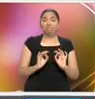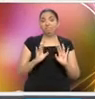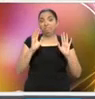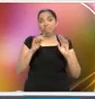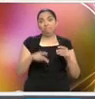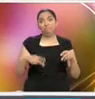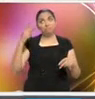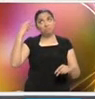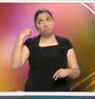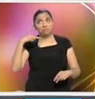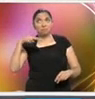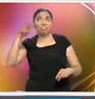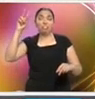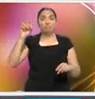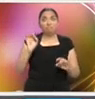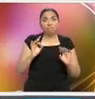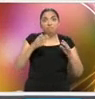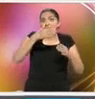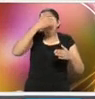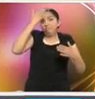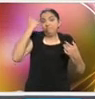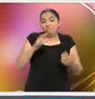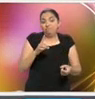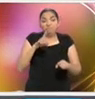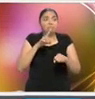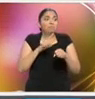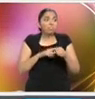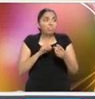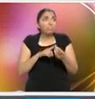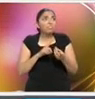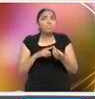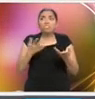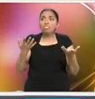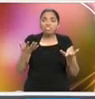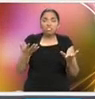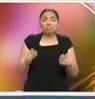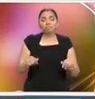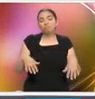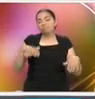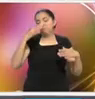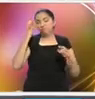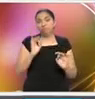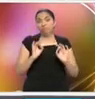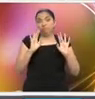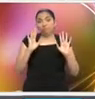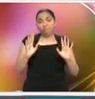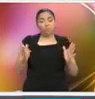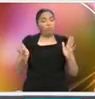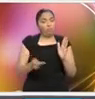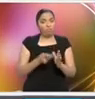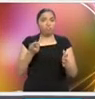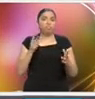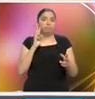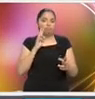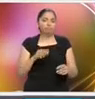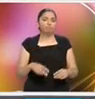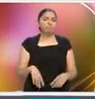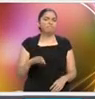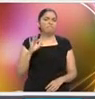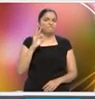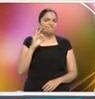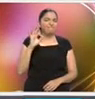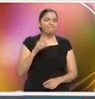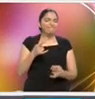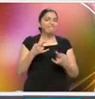y de repente de un lado nunca se supo dónde andaba y luego ya volvió a aparecer. Entonces, pues se cree que nació en ese entonces. Hay incluso teorías de que si